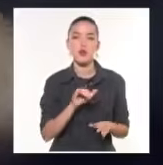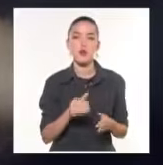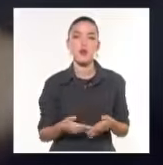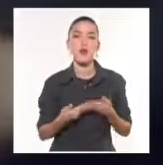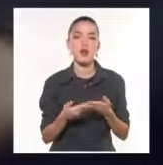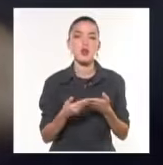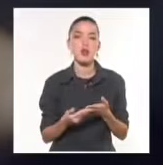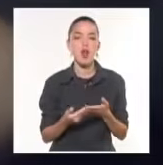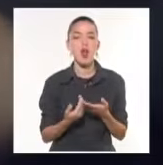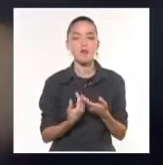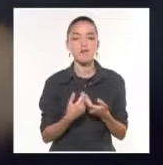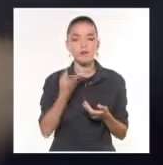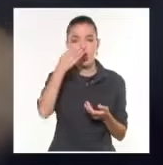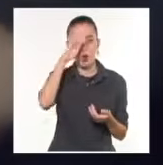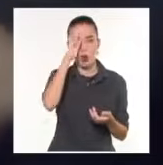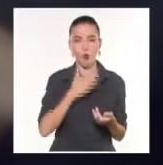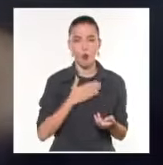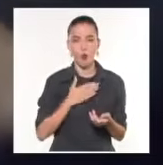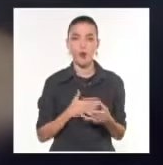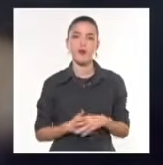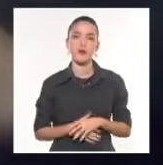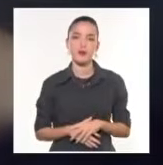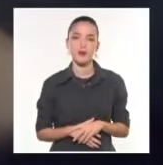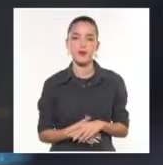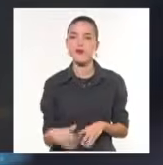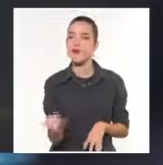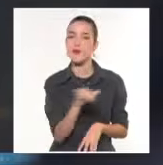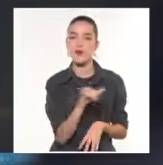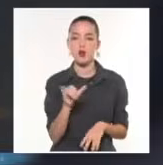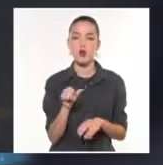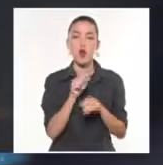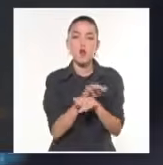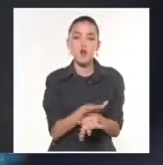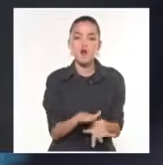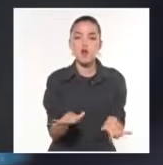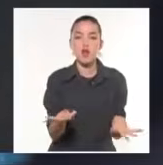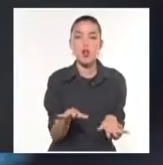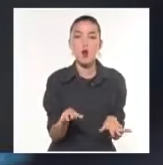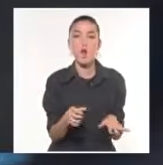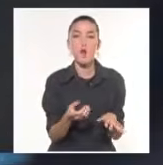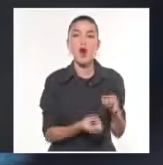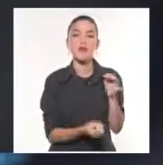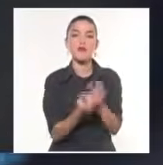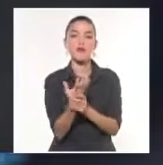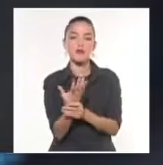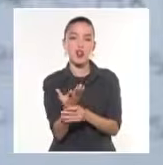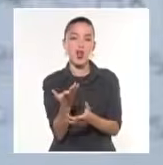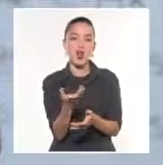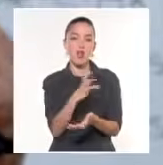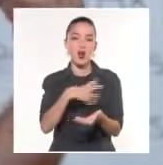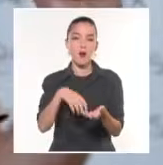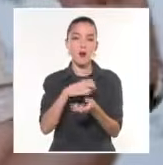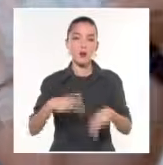nacionalidad. Porque la cultura, en su sentido más amplio, también se crea y preserva hoy desde los espacios virtuales.